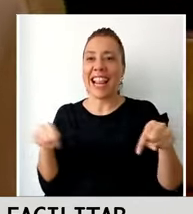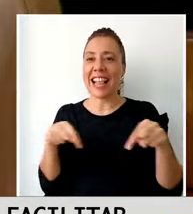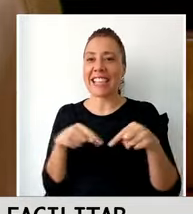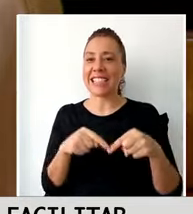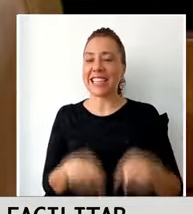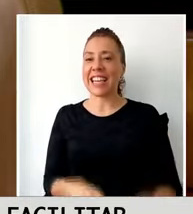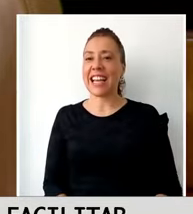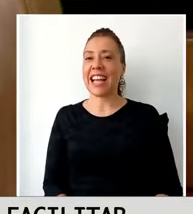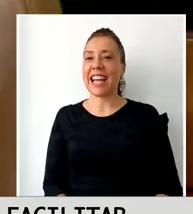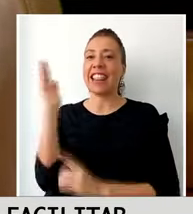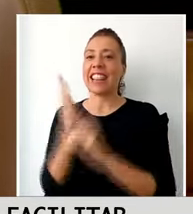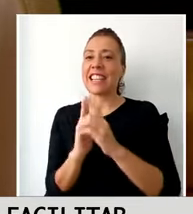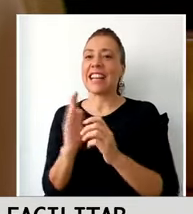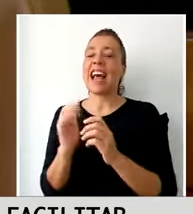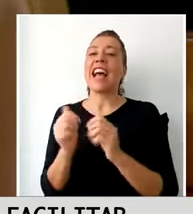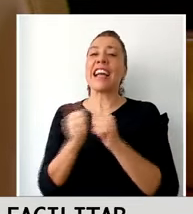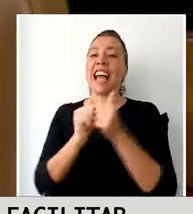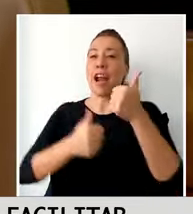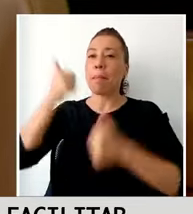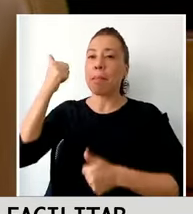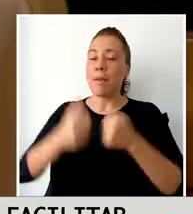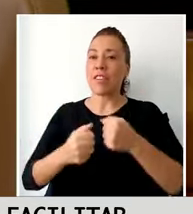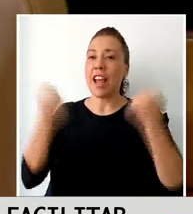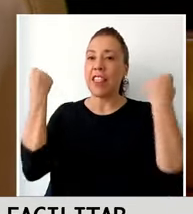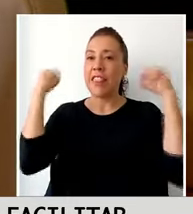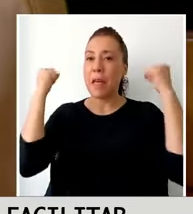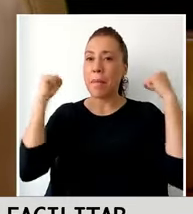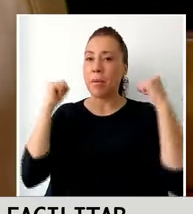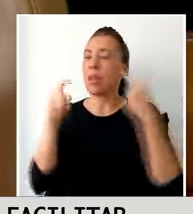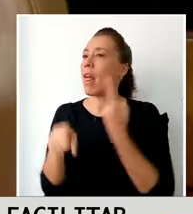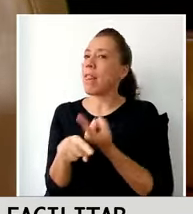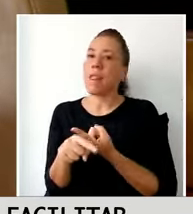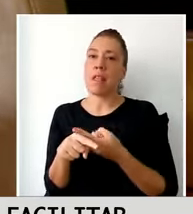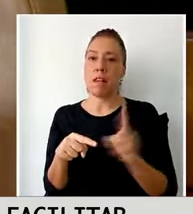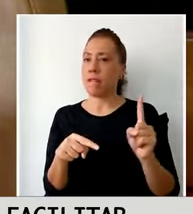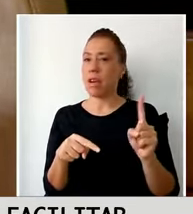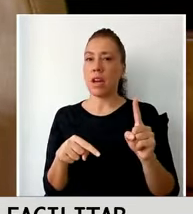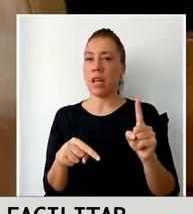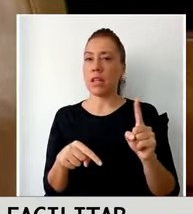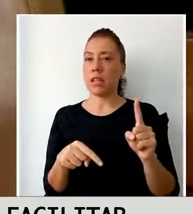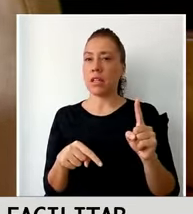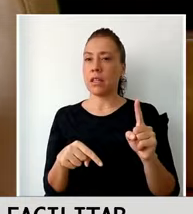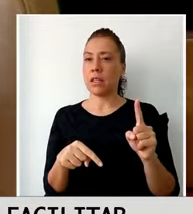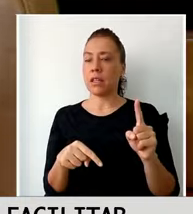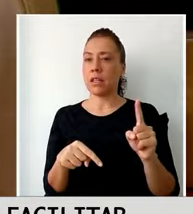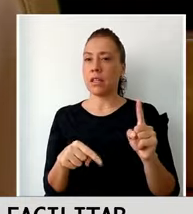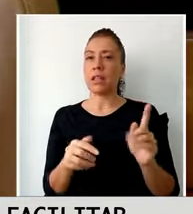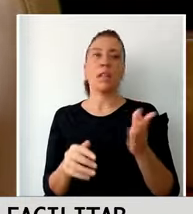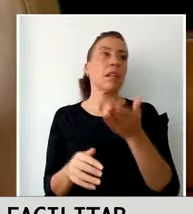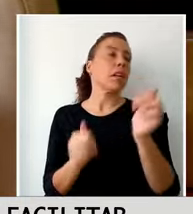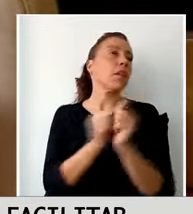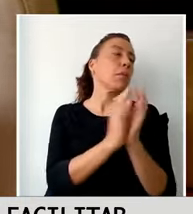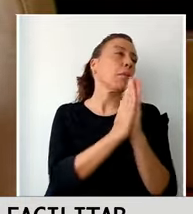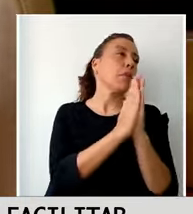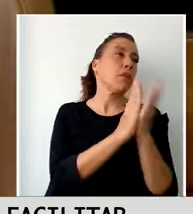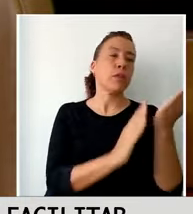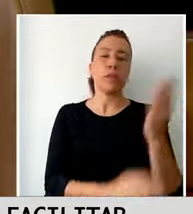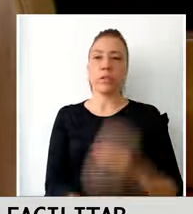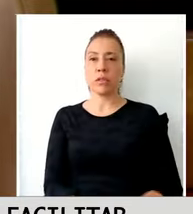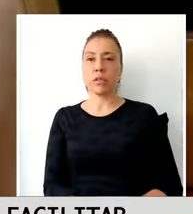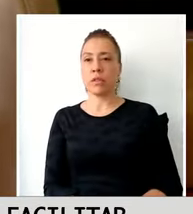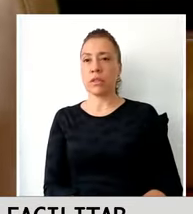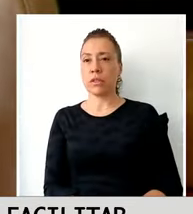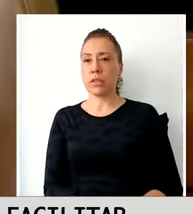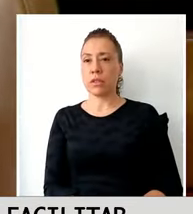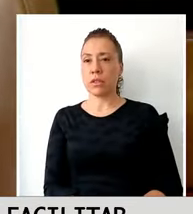de las carreras profesionales deportivas es muy diferente colegas por favor estoy me cuesta hablar